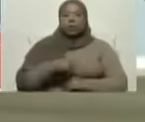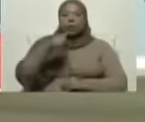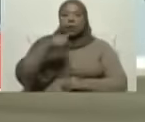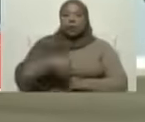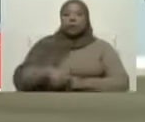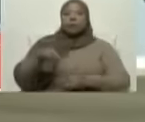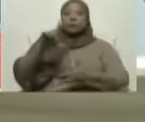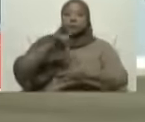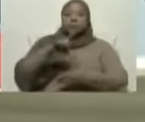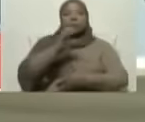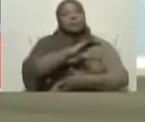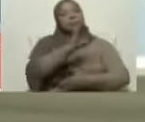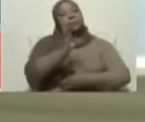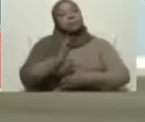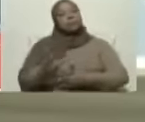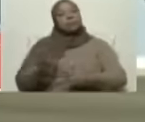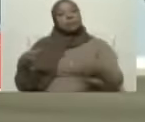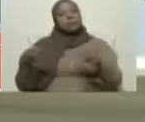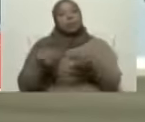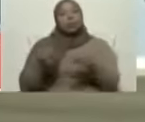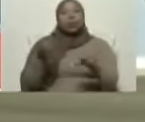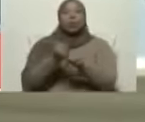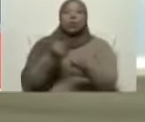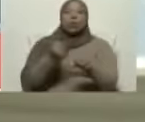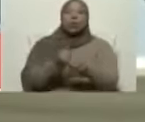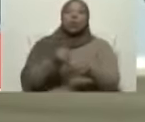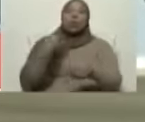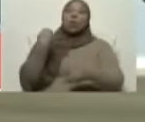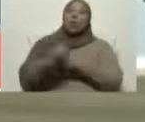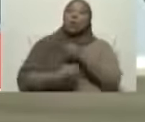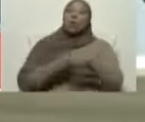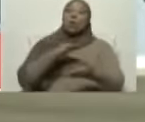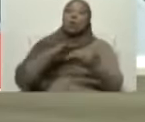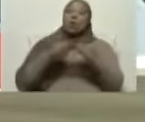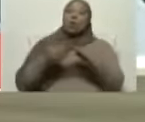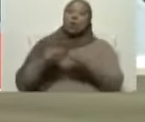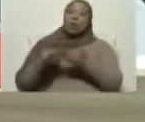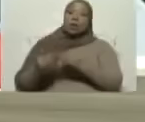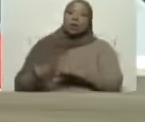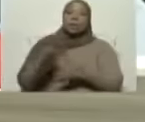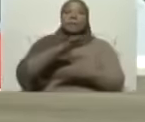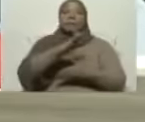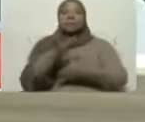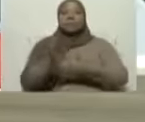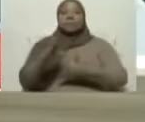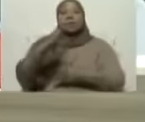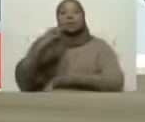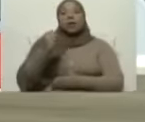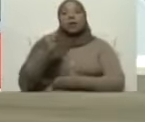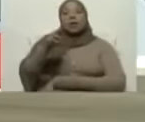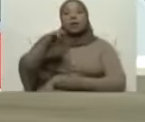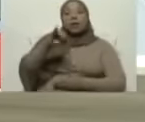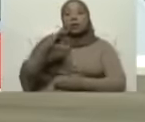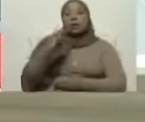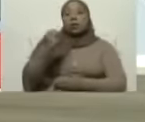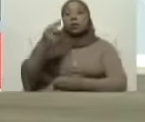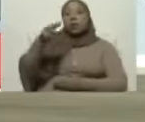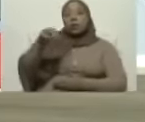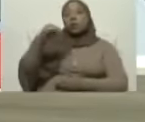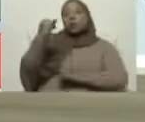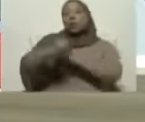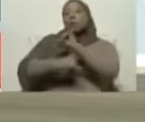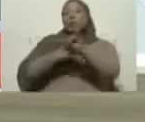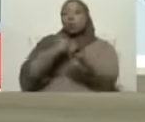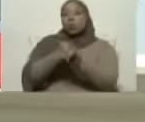latinoamericanos y caribeños, CELAC, Comunidad del Caribe, CARICOM, Unión